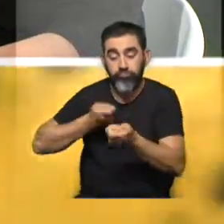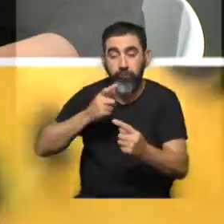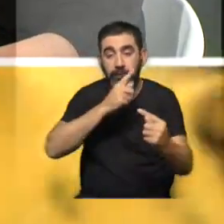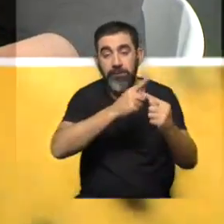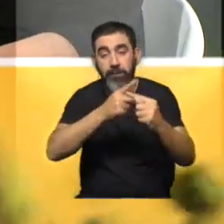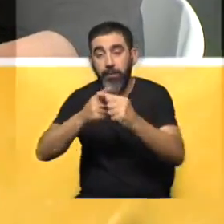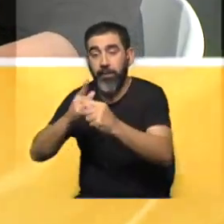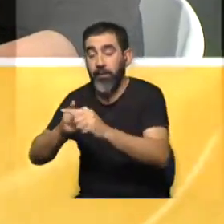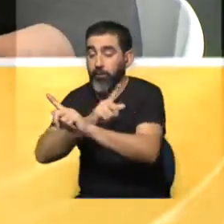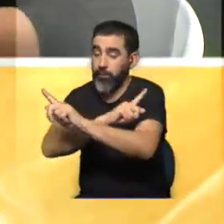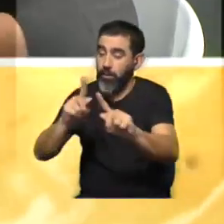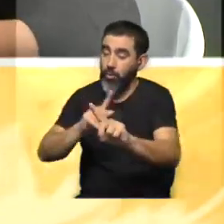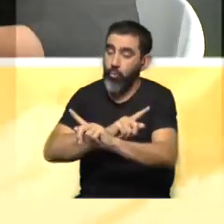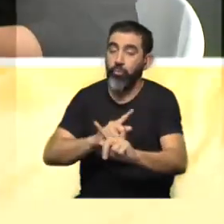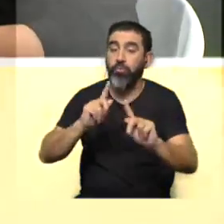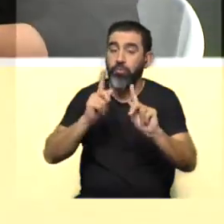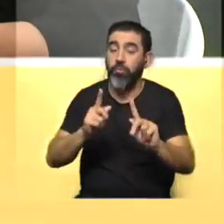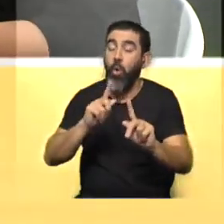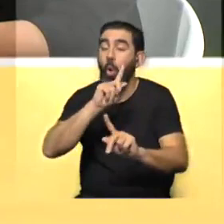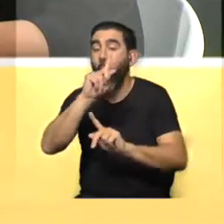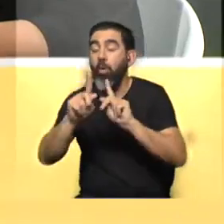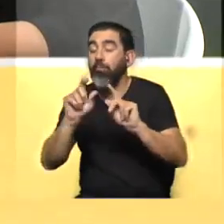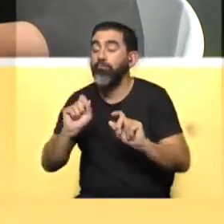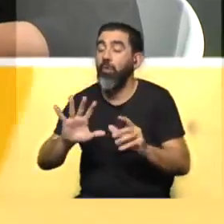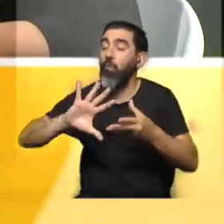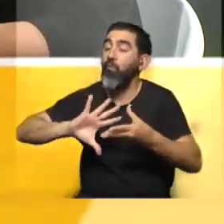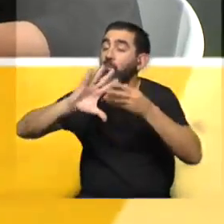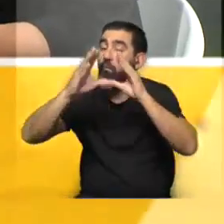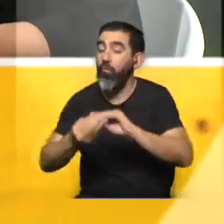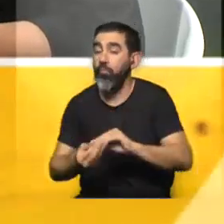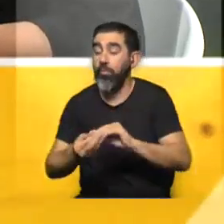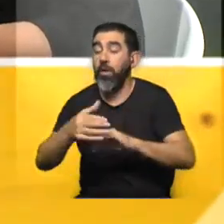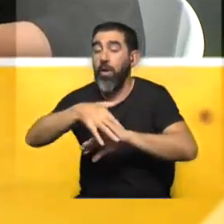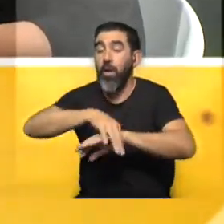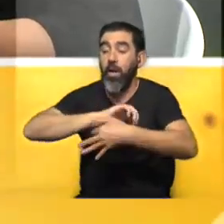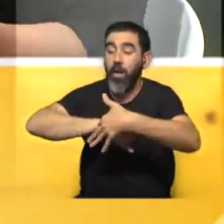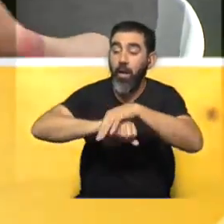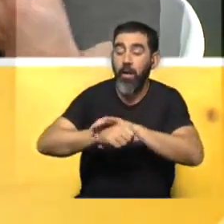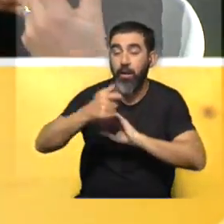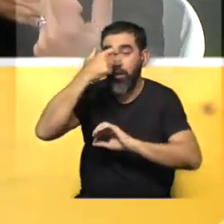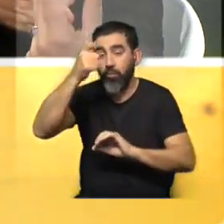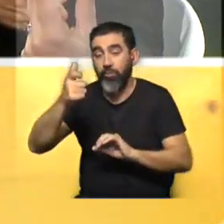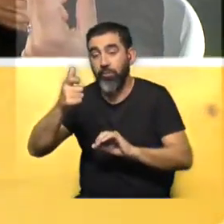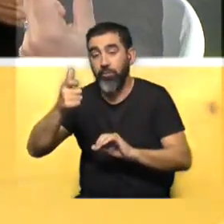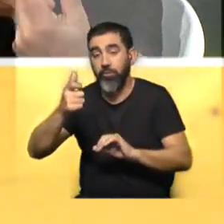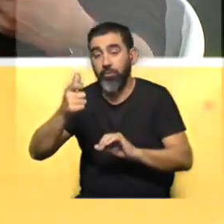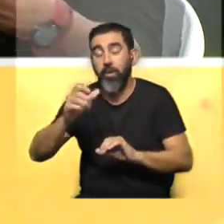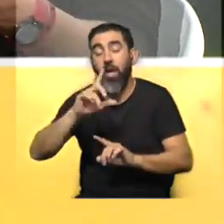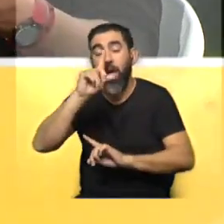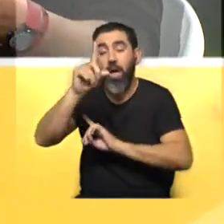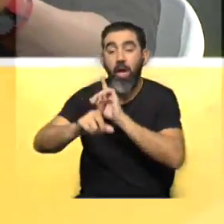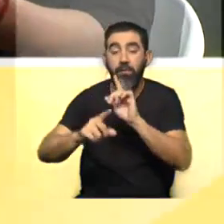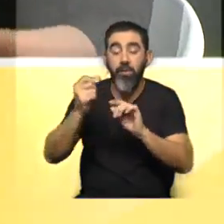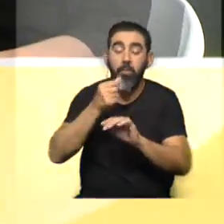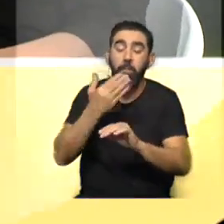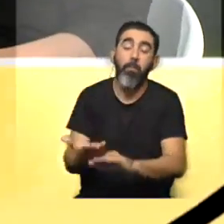cementerios no se haga o se haga con determinadas características. Entonces la arqueología es una ciencia que si bien trata muchas veces sobre el